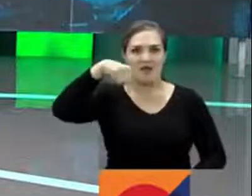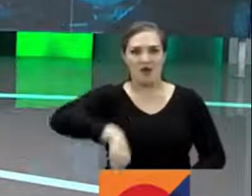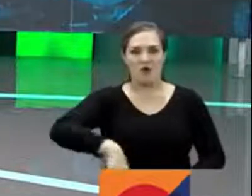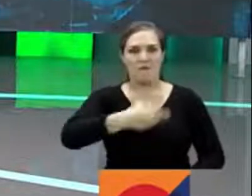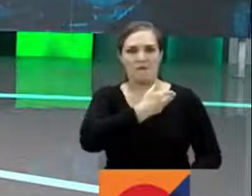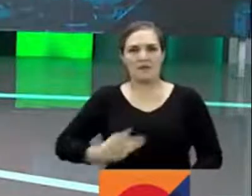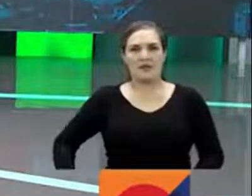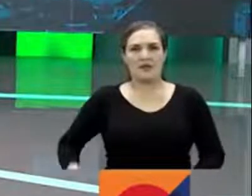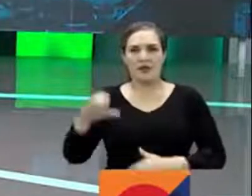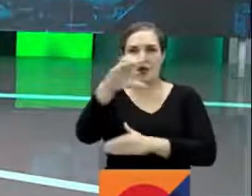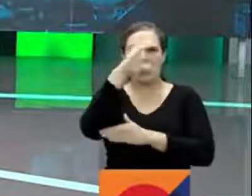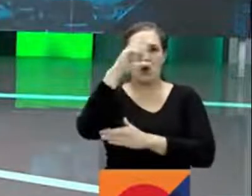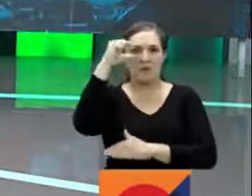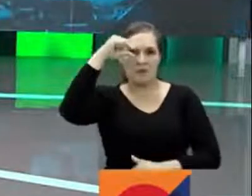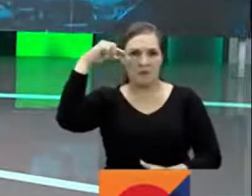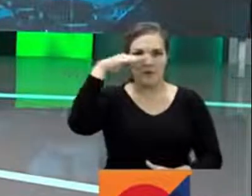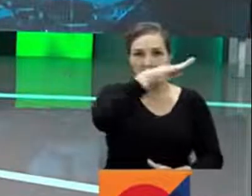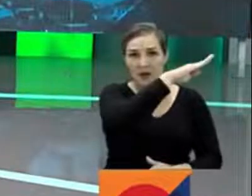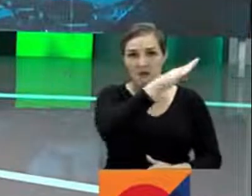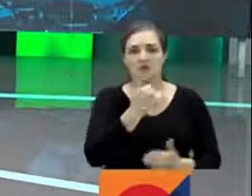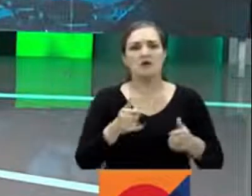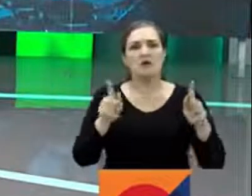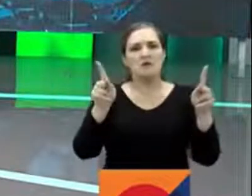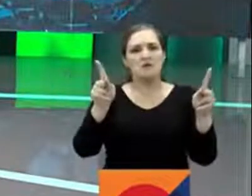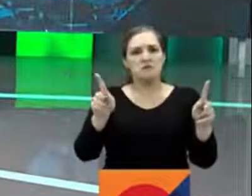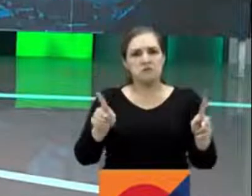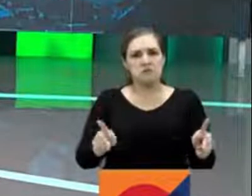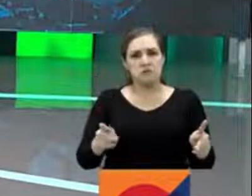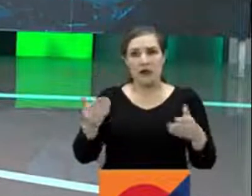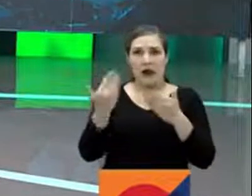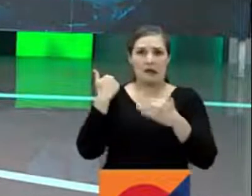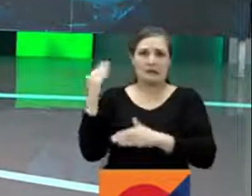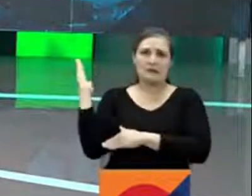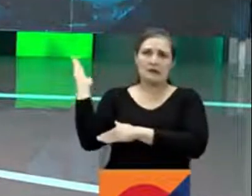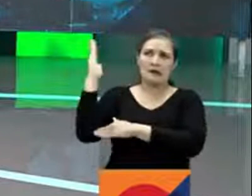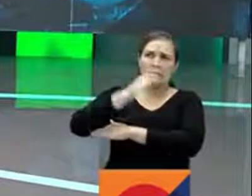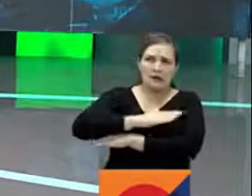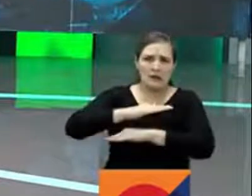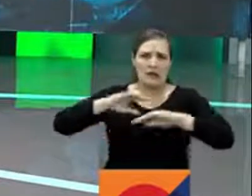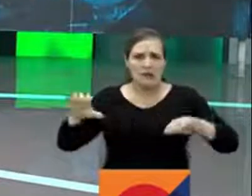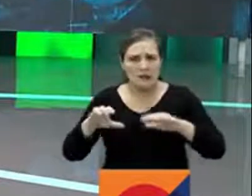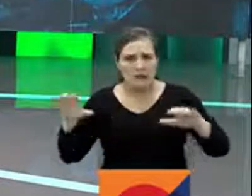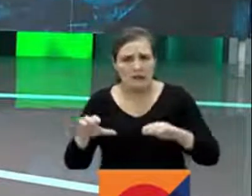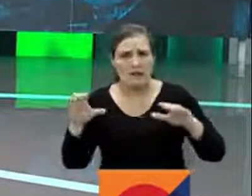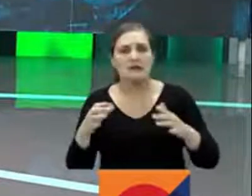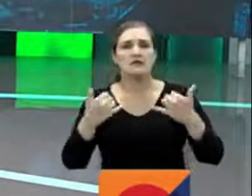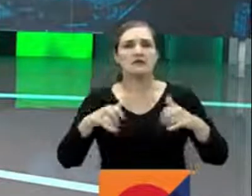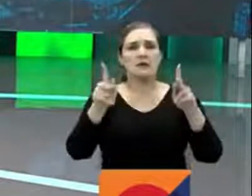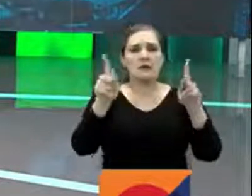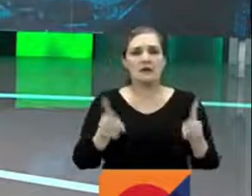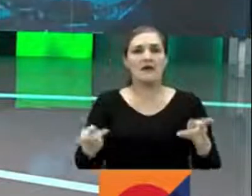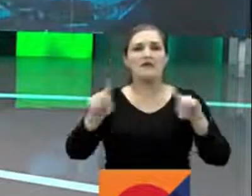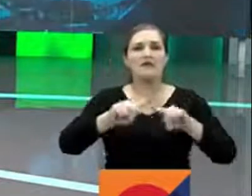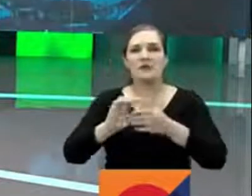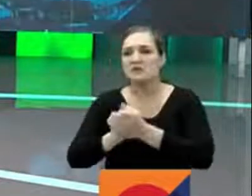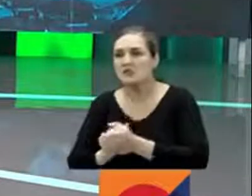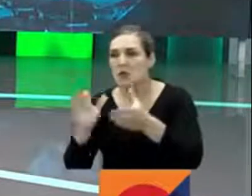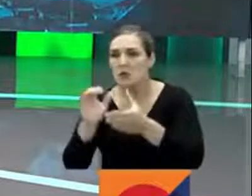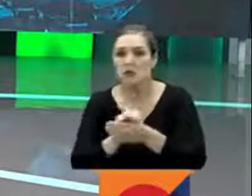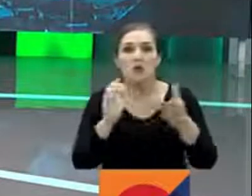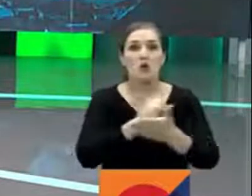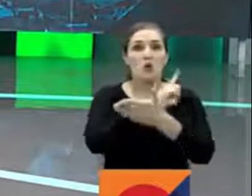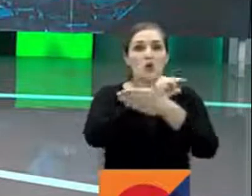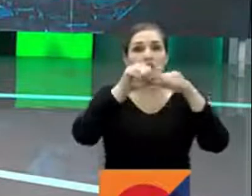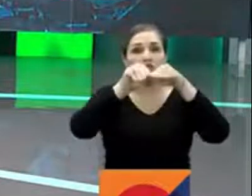Petro, descansó con su familia después de una larga jornada electoral. También hubo tiempo, Lina, para recibir saludos. Escribió en Twitter y